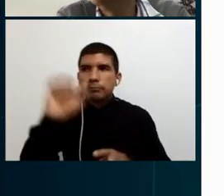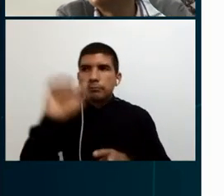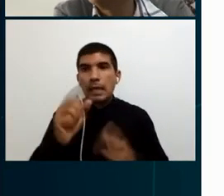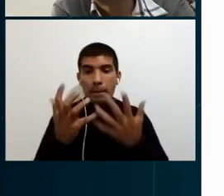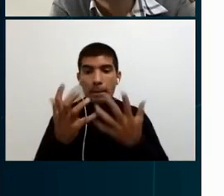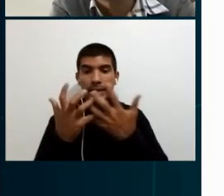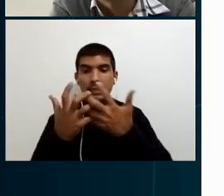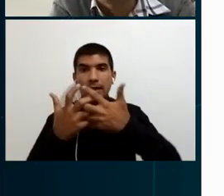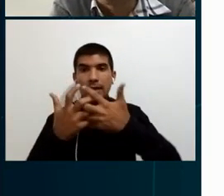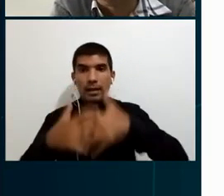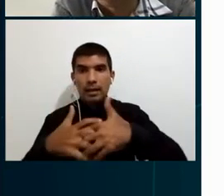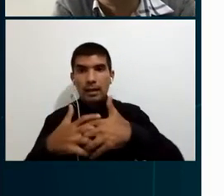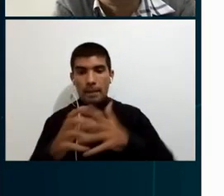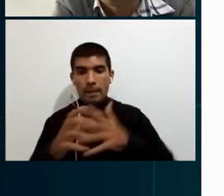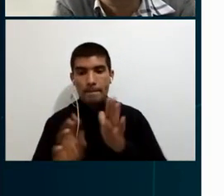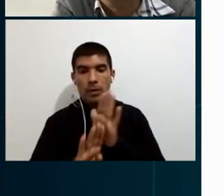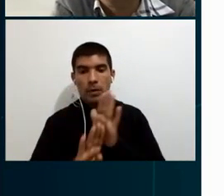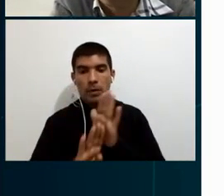Algunos ejemplos